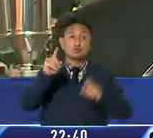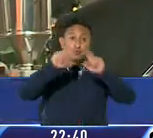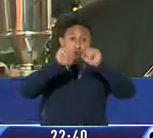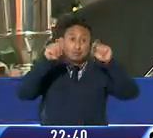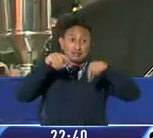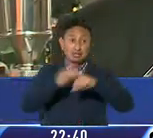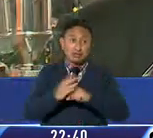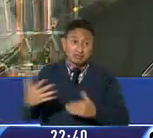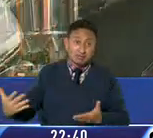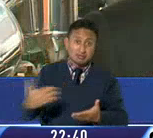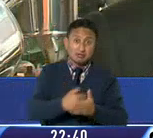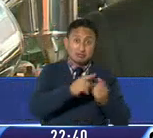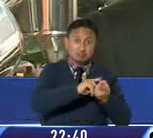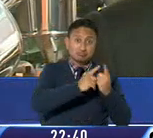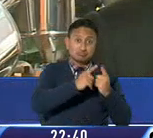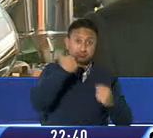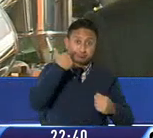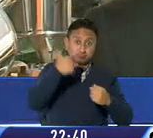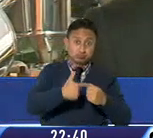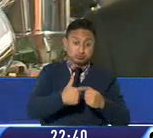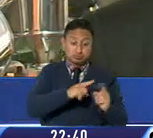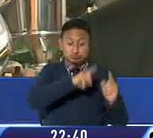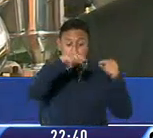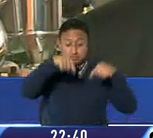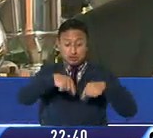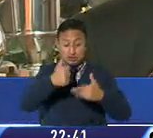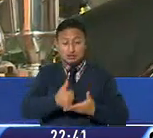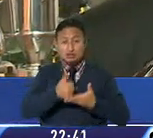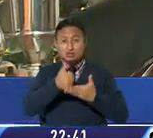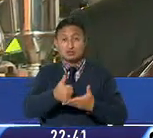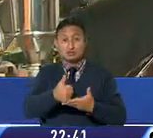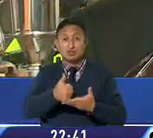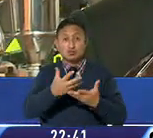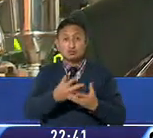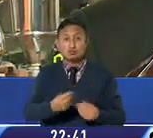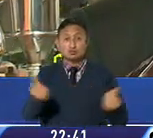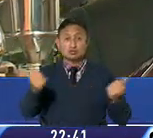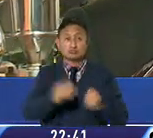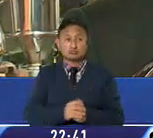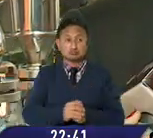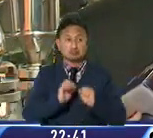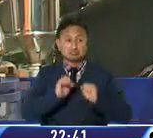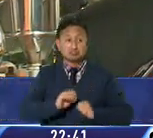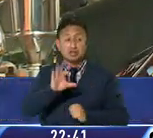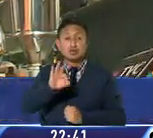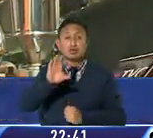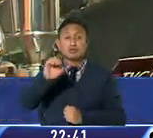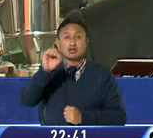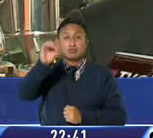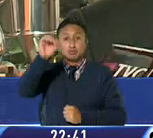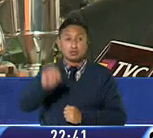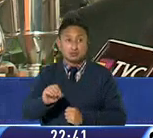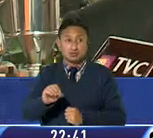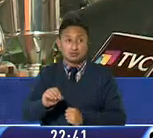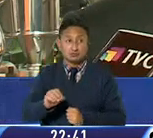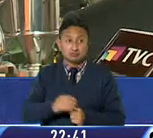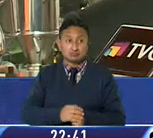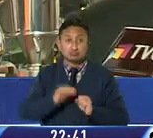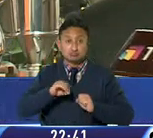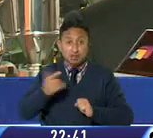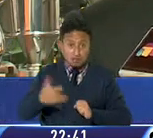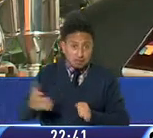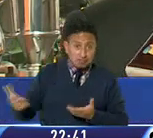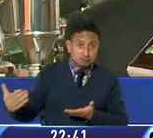los combustibles. Entonces nosotros venimos a dar una solución al país, que porque ese 90% lo reciclamos y lo